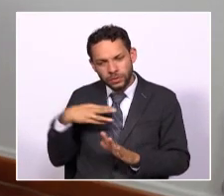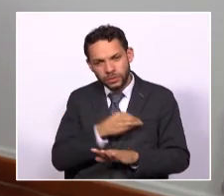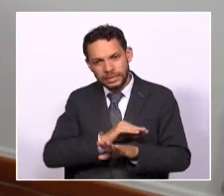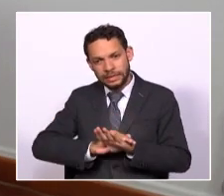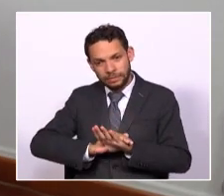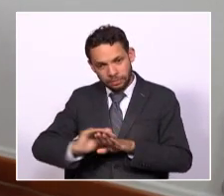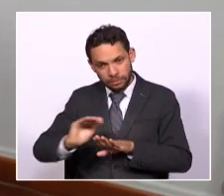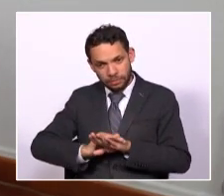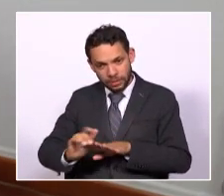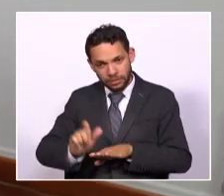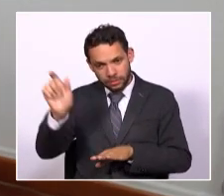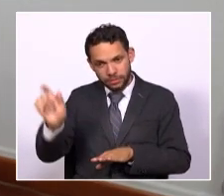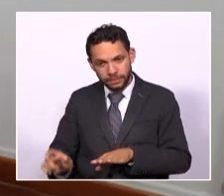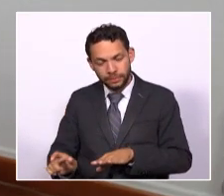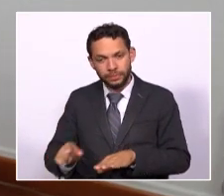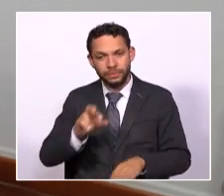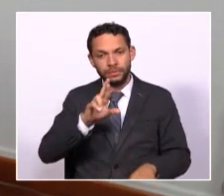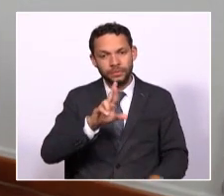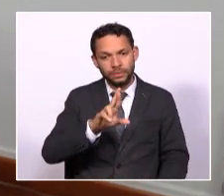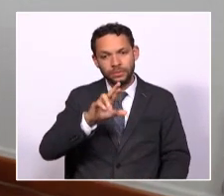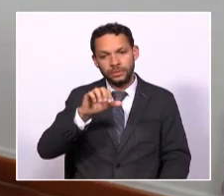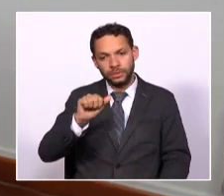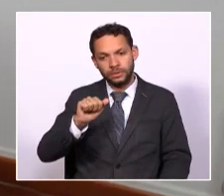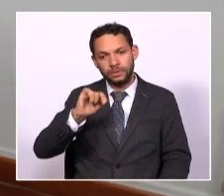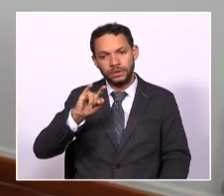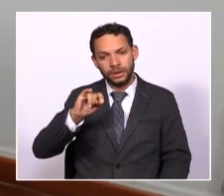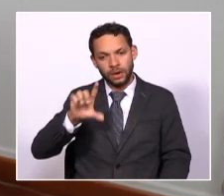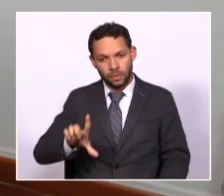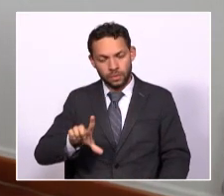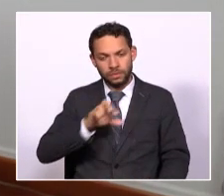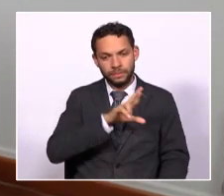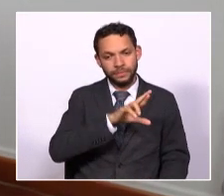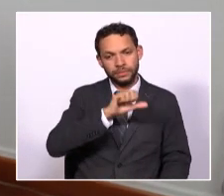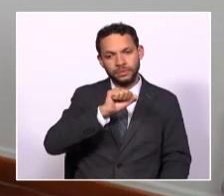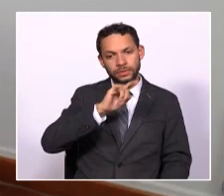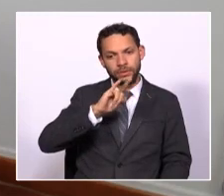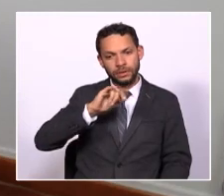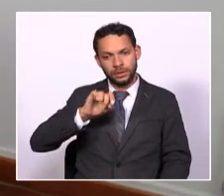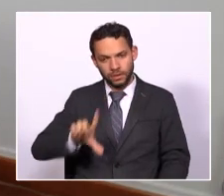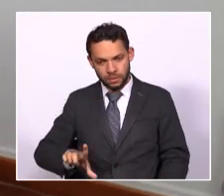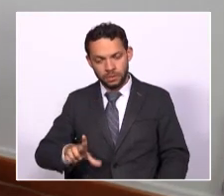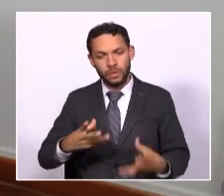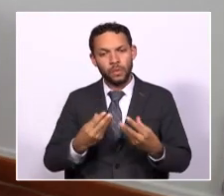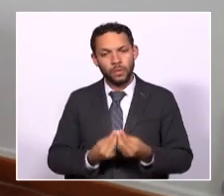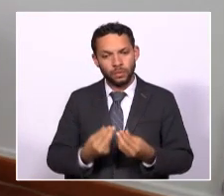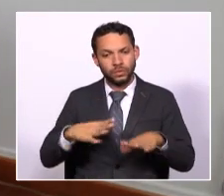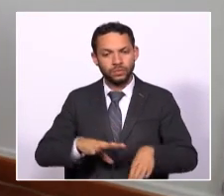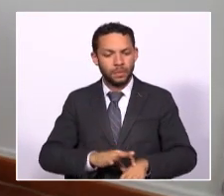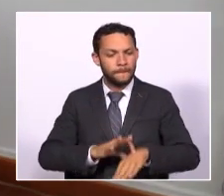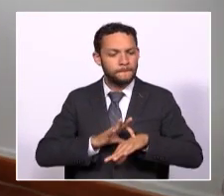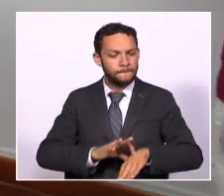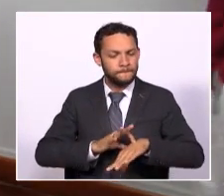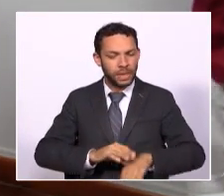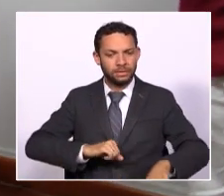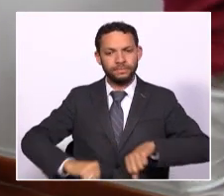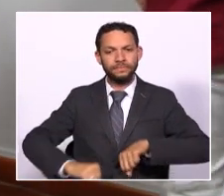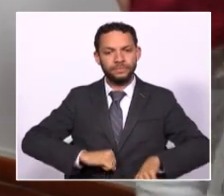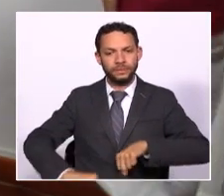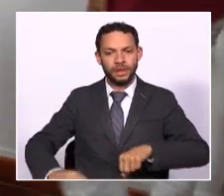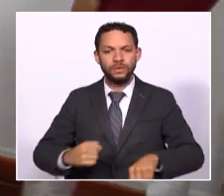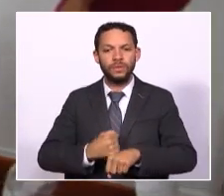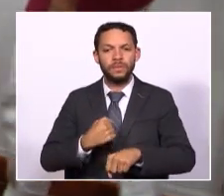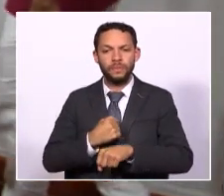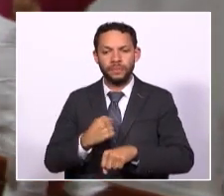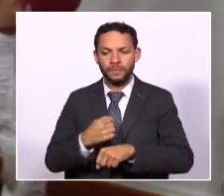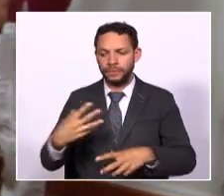hoy al doctor Raúl Andrés Londoño, que hace parte del equipo de médicos que nos acompañan a nosotros en